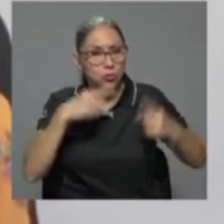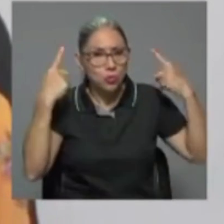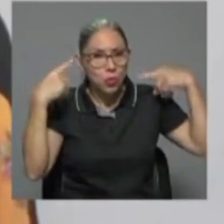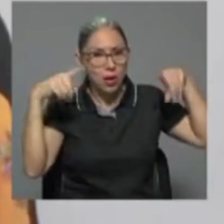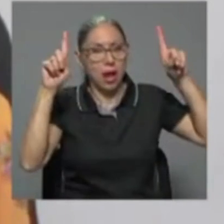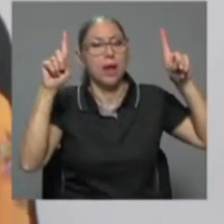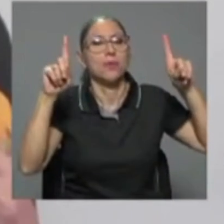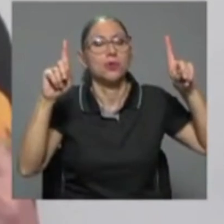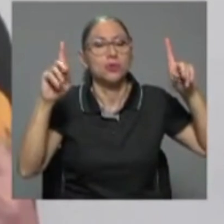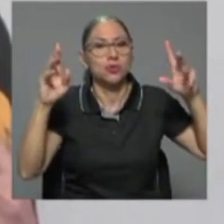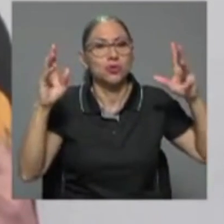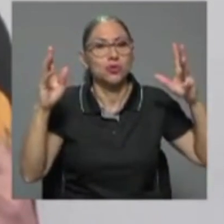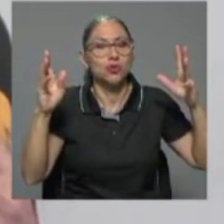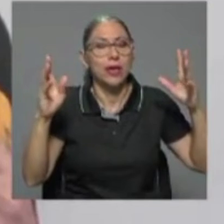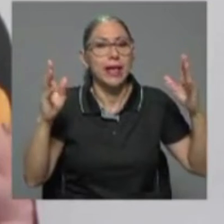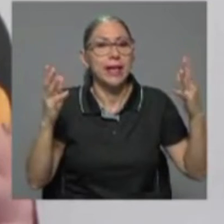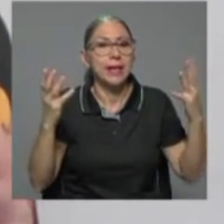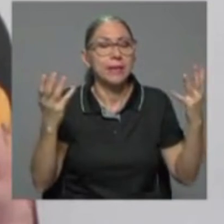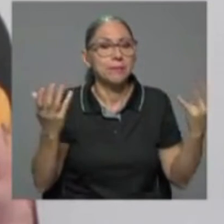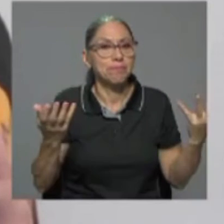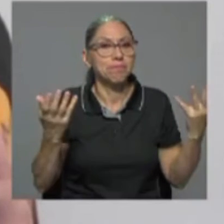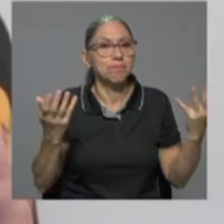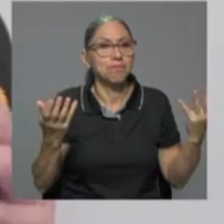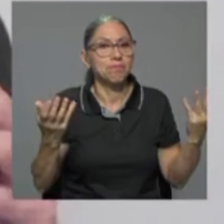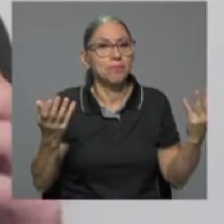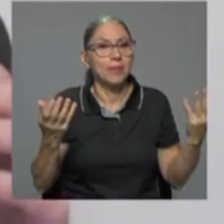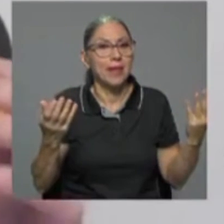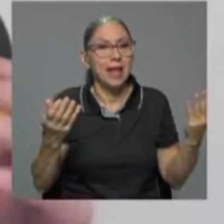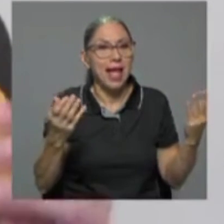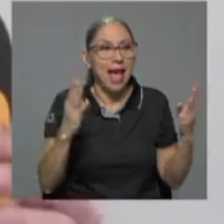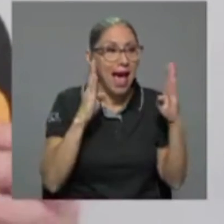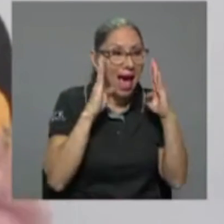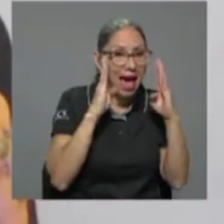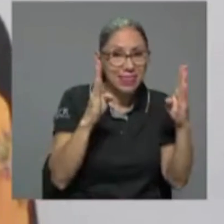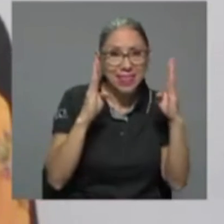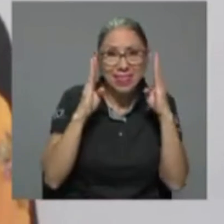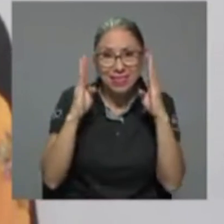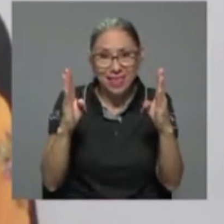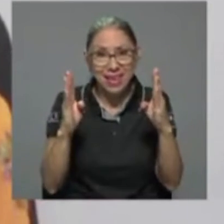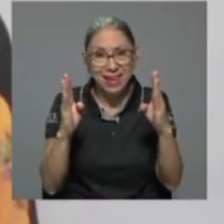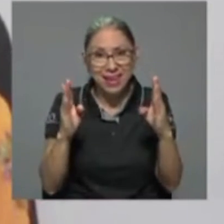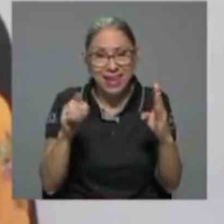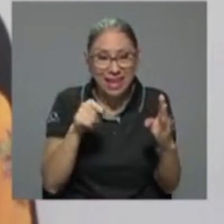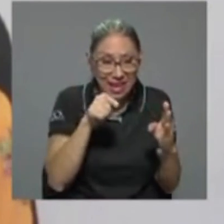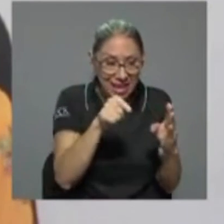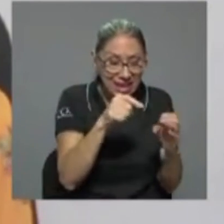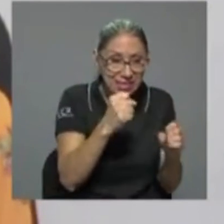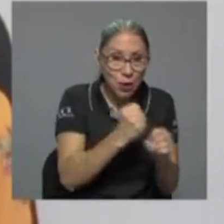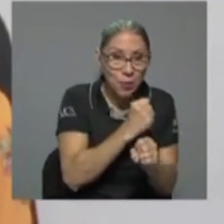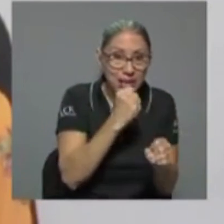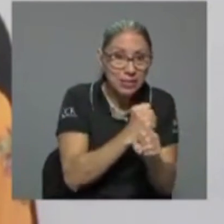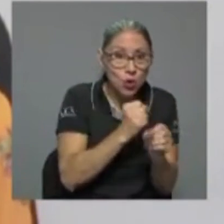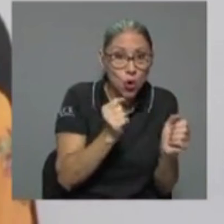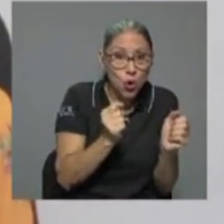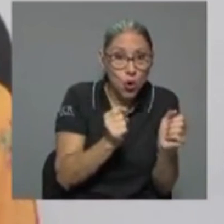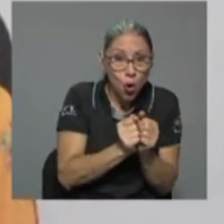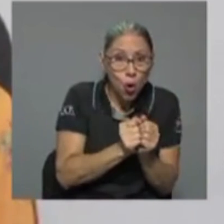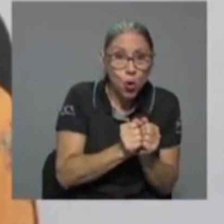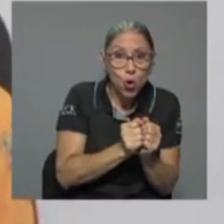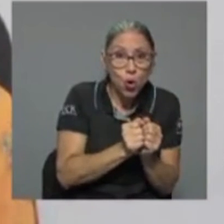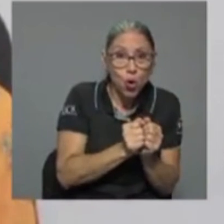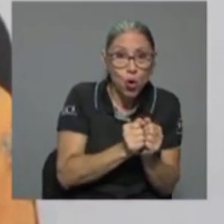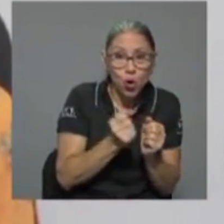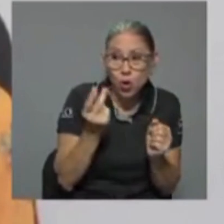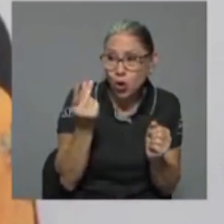atender, digamos, ese mínimo de la operación con los ingresos que recibimos,